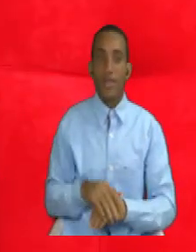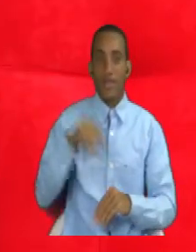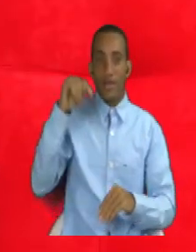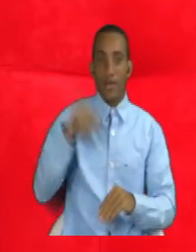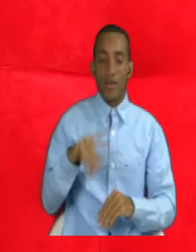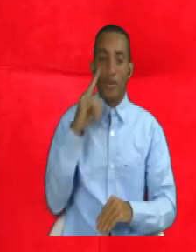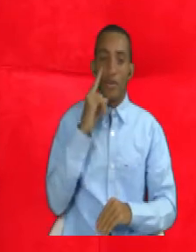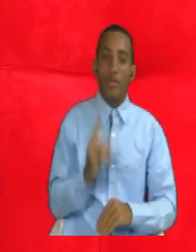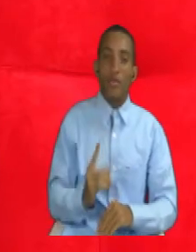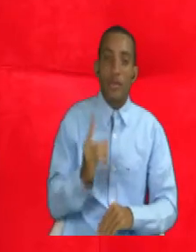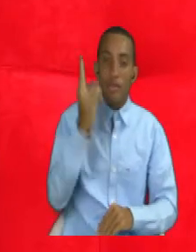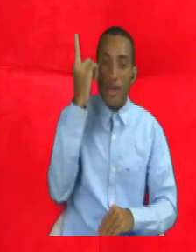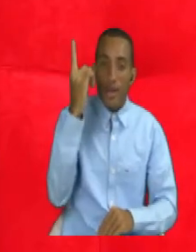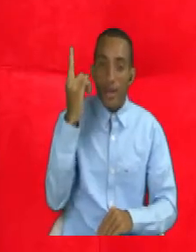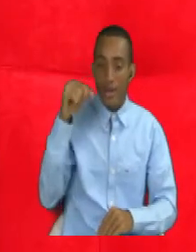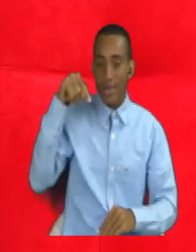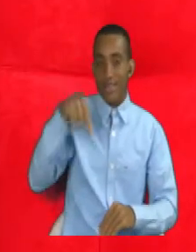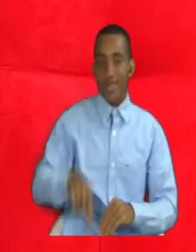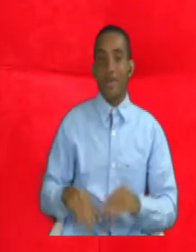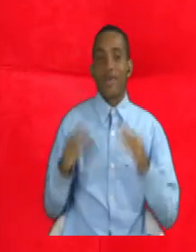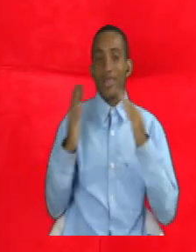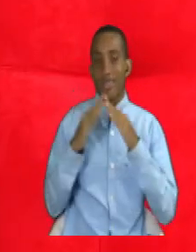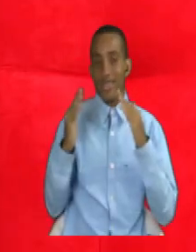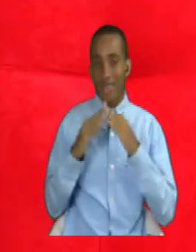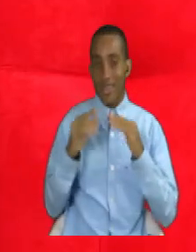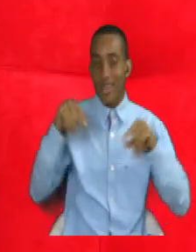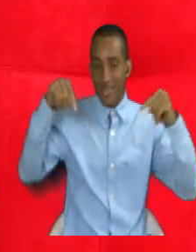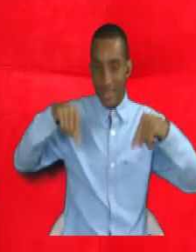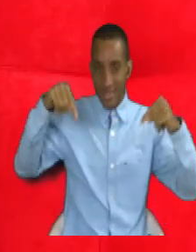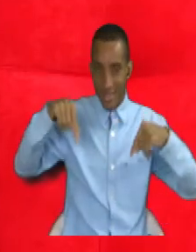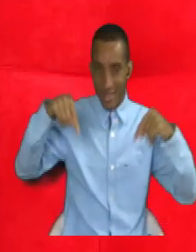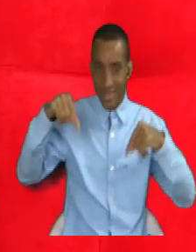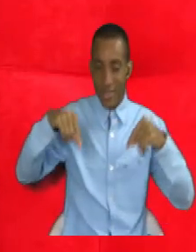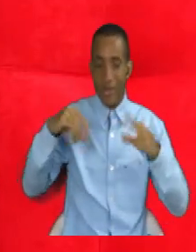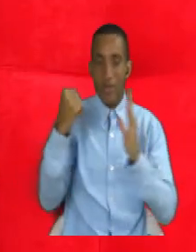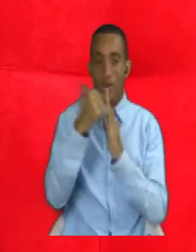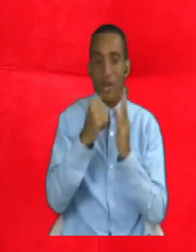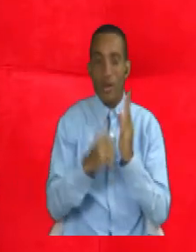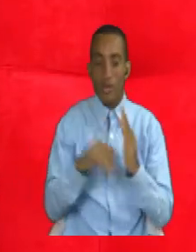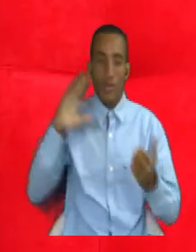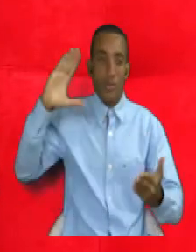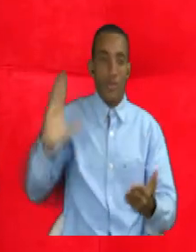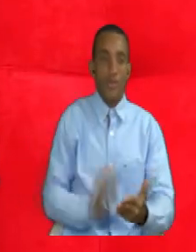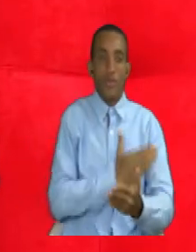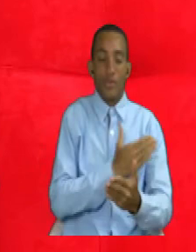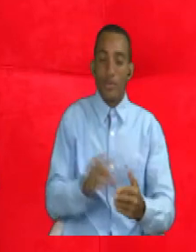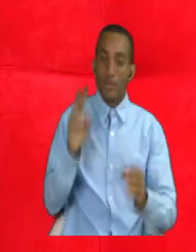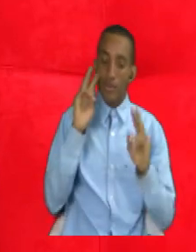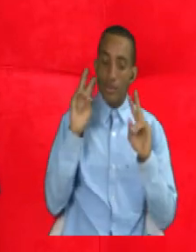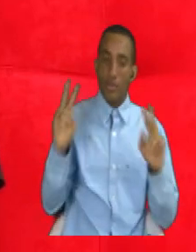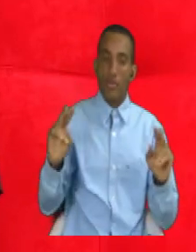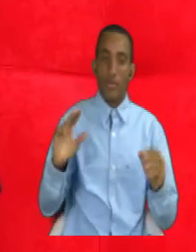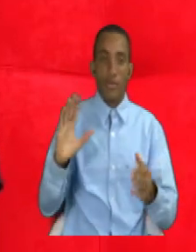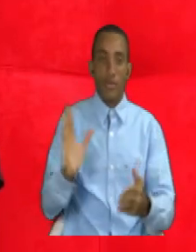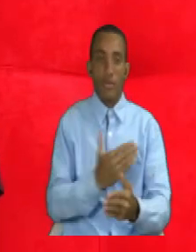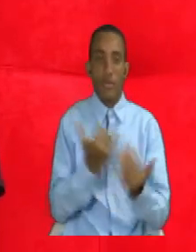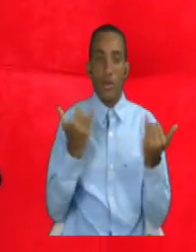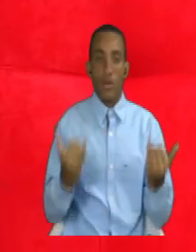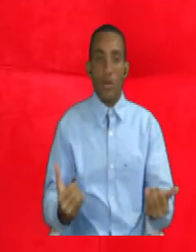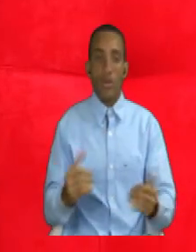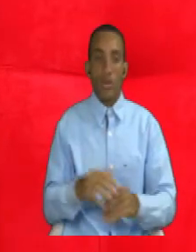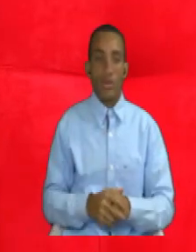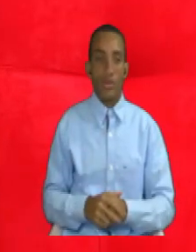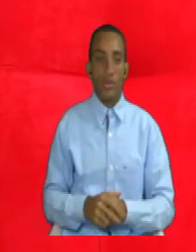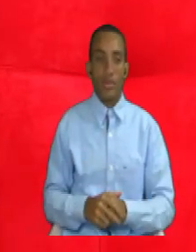primer lugar donde yo llevé la canción, donde yo traje la canción, donde la vieron, donde la escucharon. Hoy en día ya